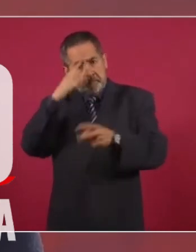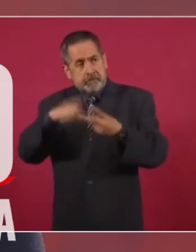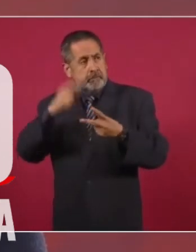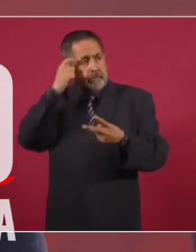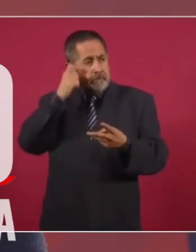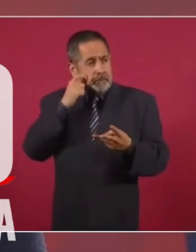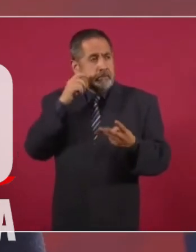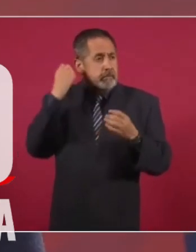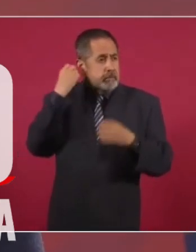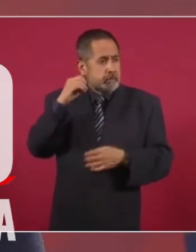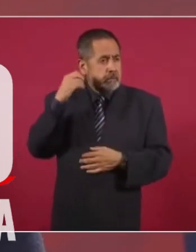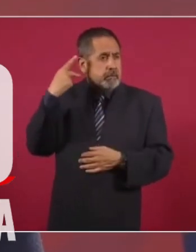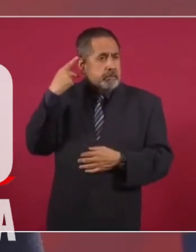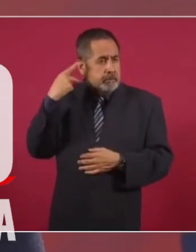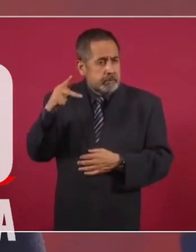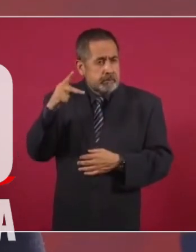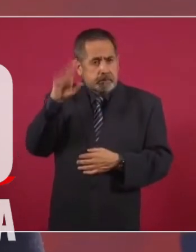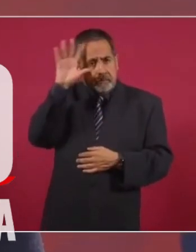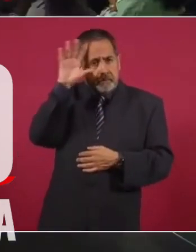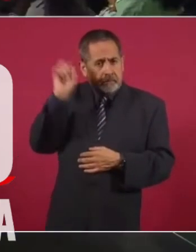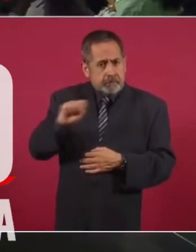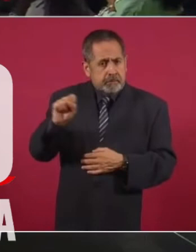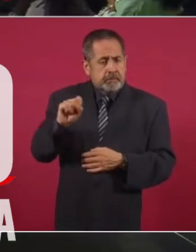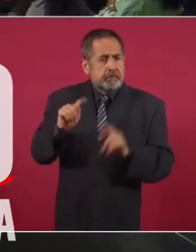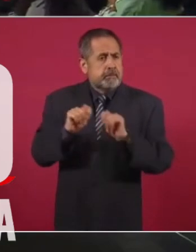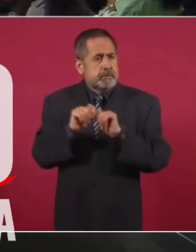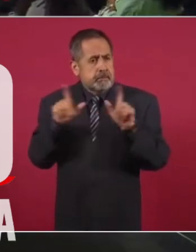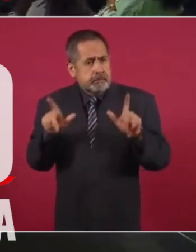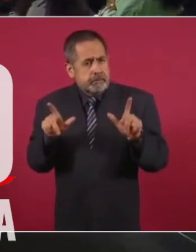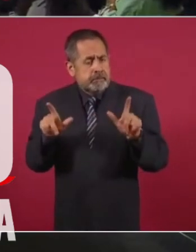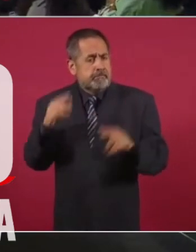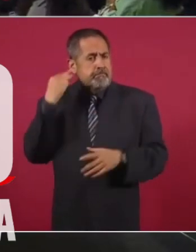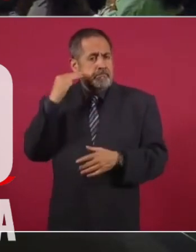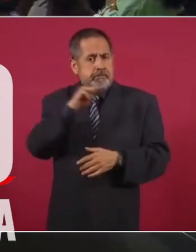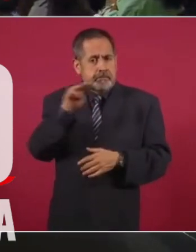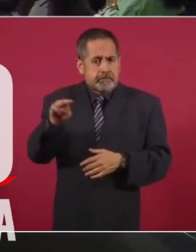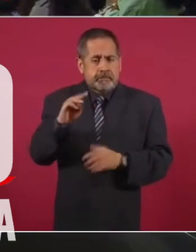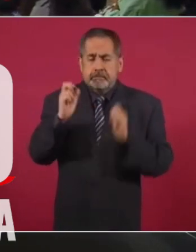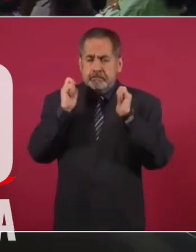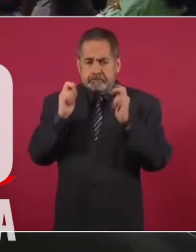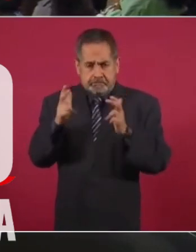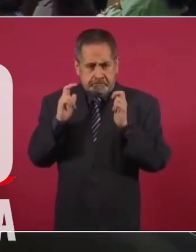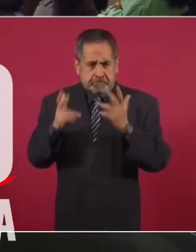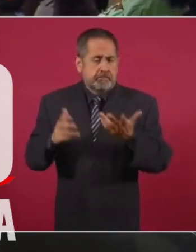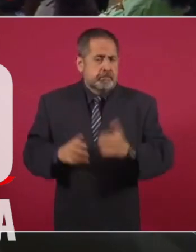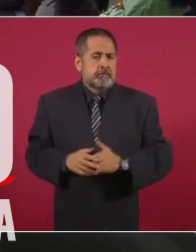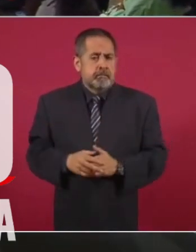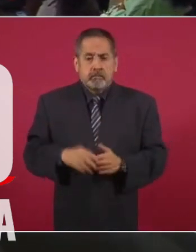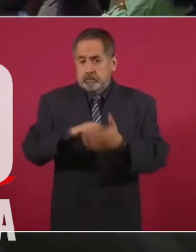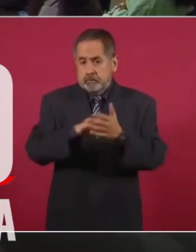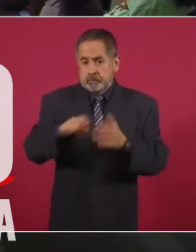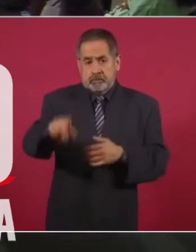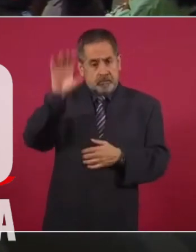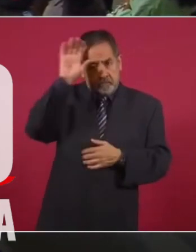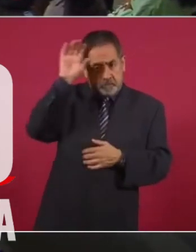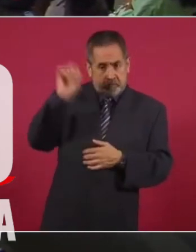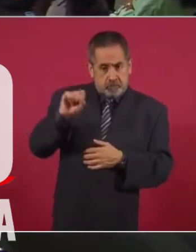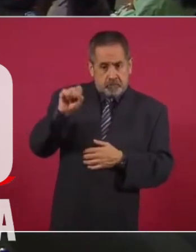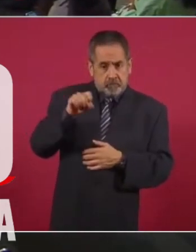Oaxaca Puebla Morelos Tlaxcala Michoacán y Chiapas por ejemplo Morelos